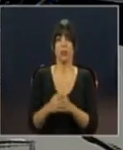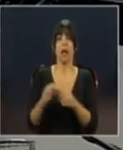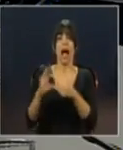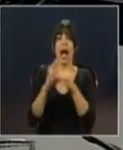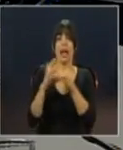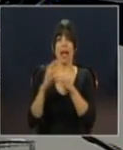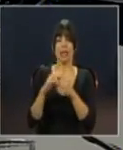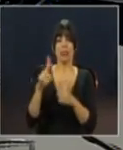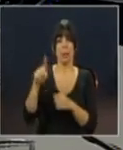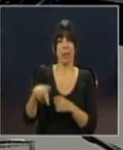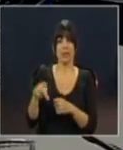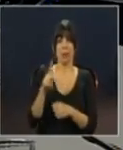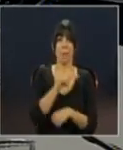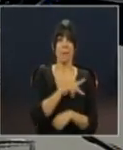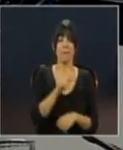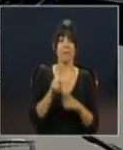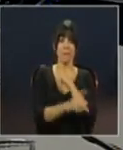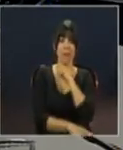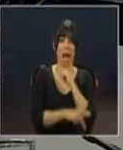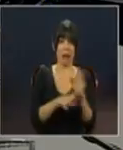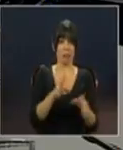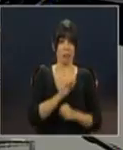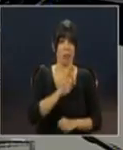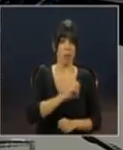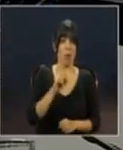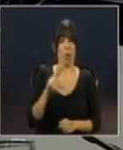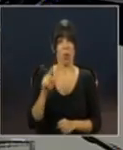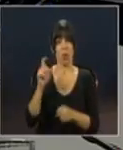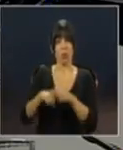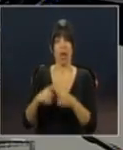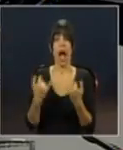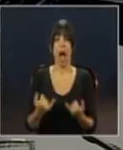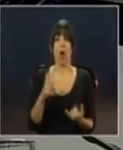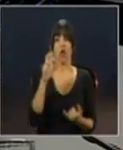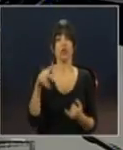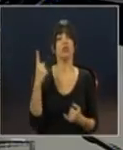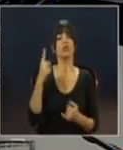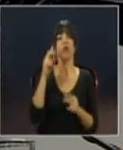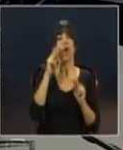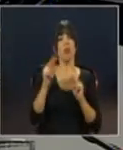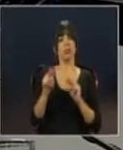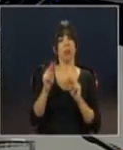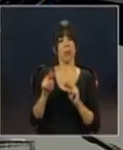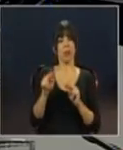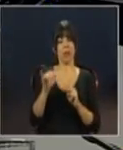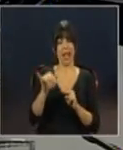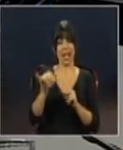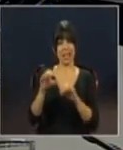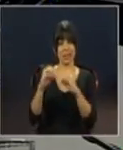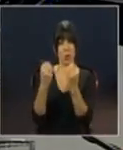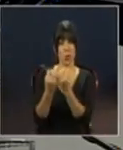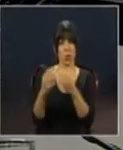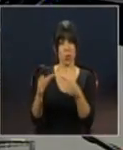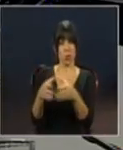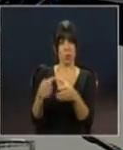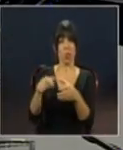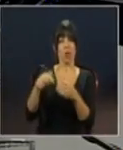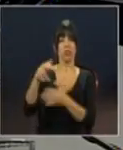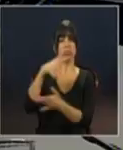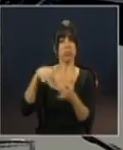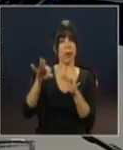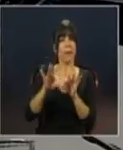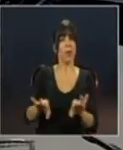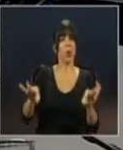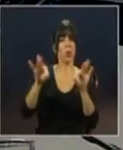Pacífico, en el cual en estos momentos Costa Rica es observadora. Este instrumento es un espacio de interacción